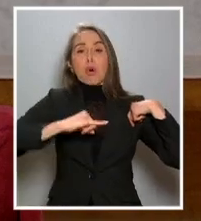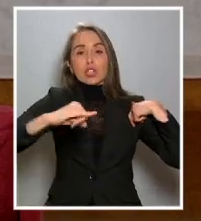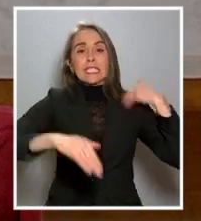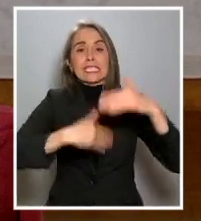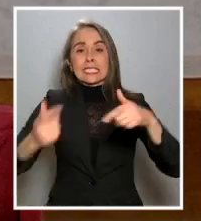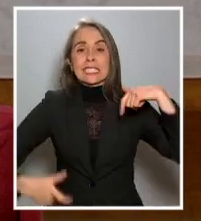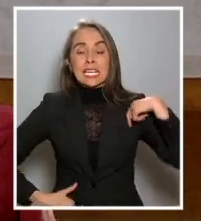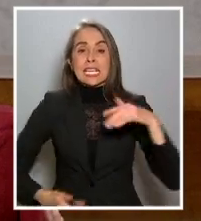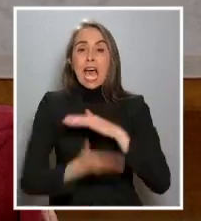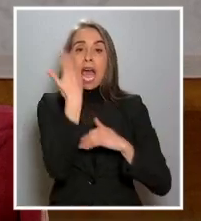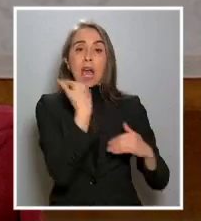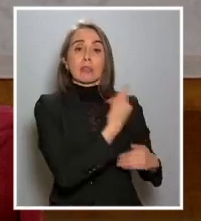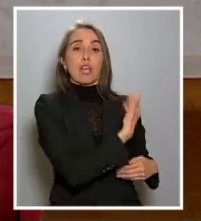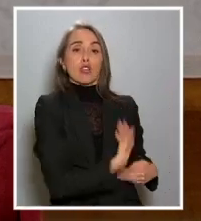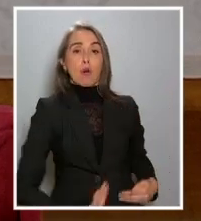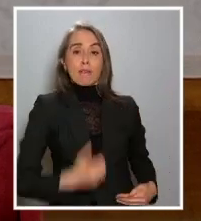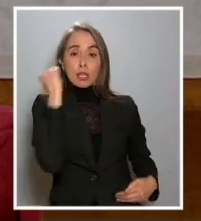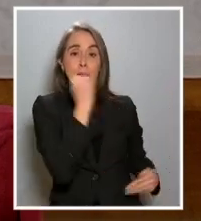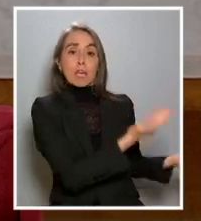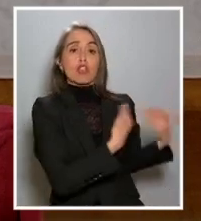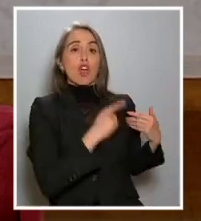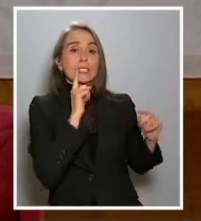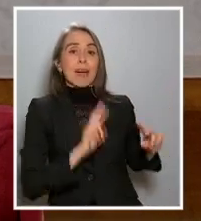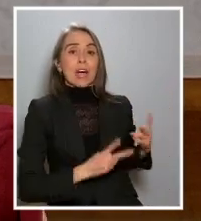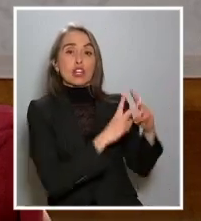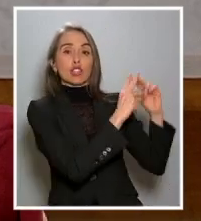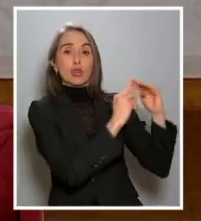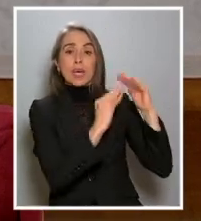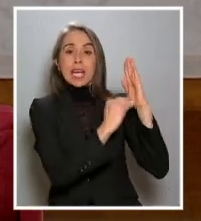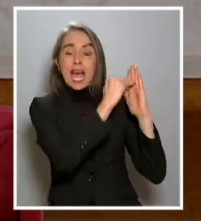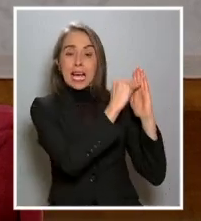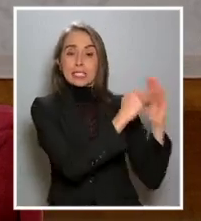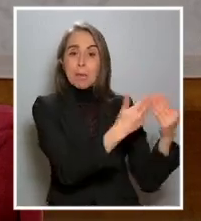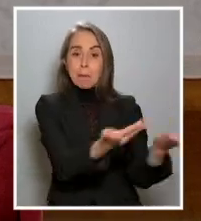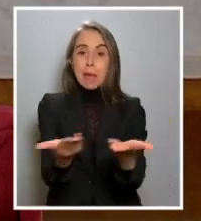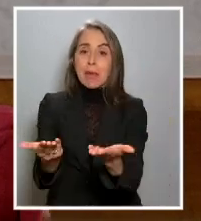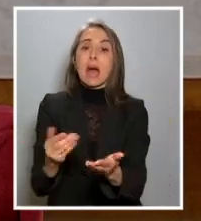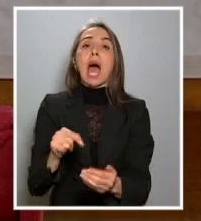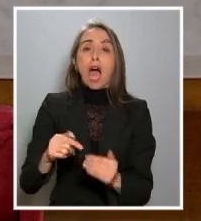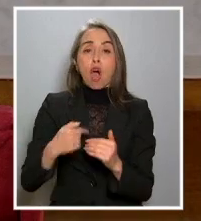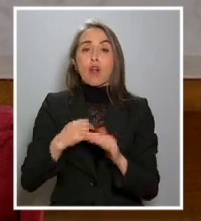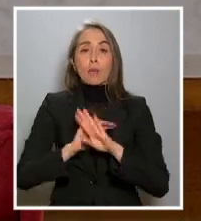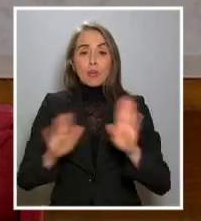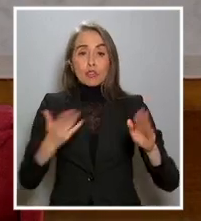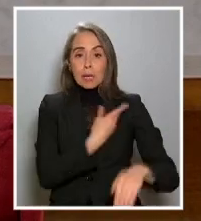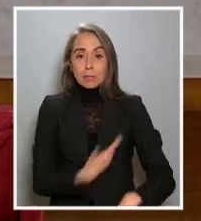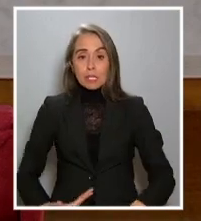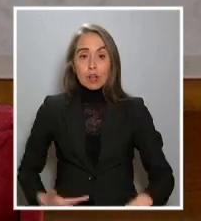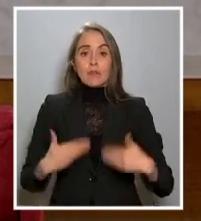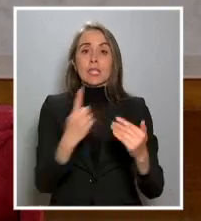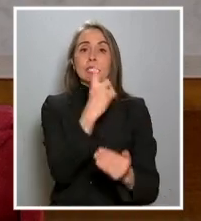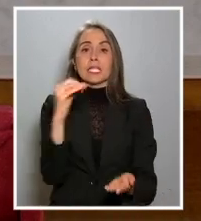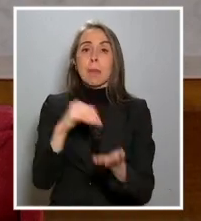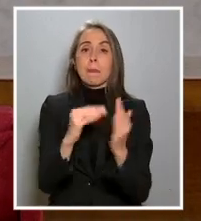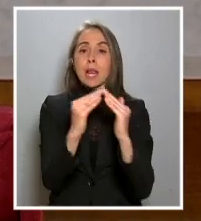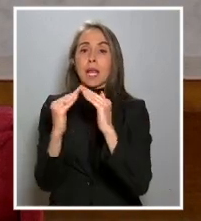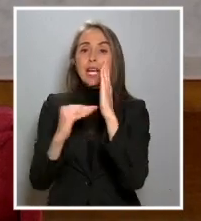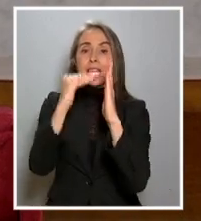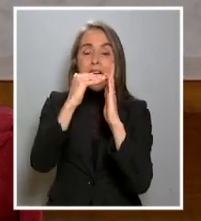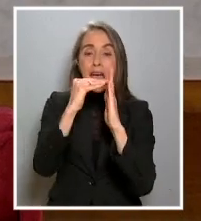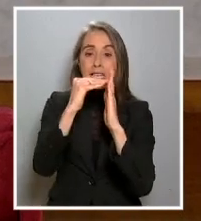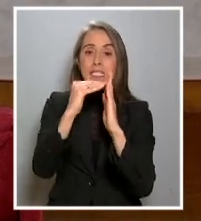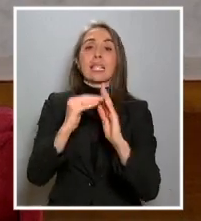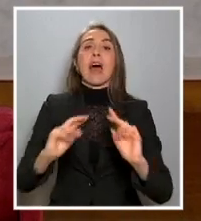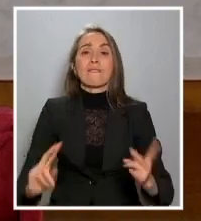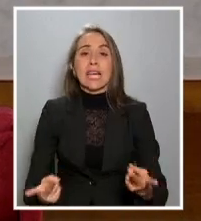un stock en construcción del gobierno anterior, vamos a dejar 100.000 viviendas en proceso de construcción para ser entregadas por el